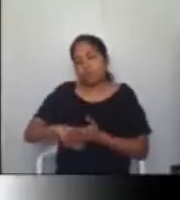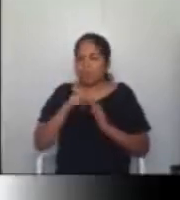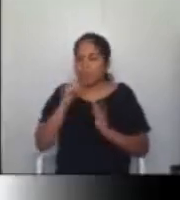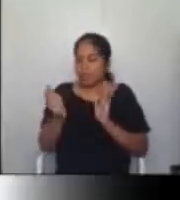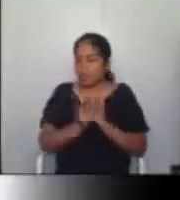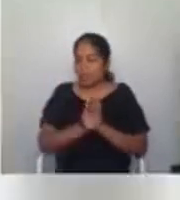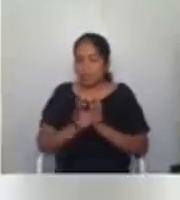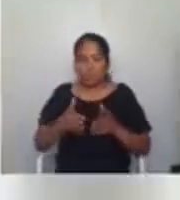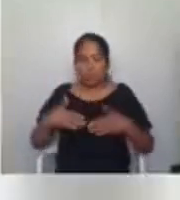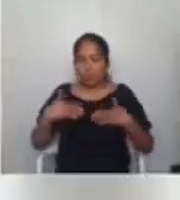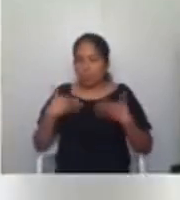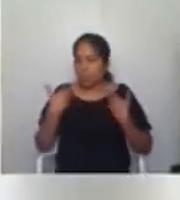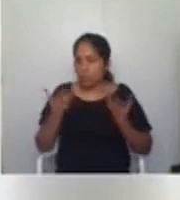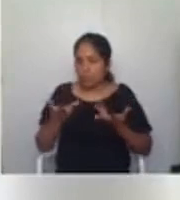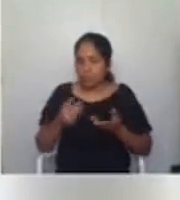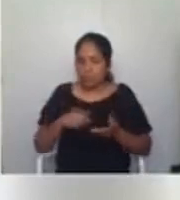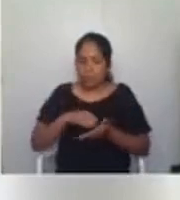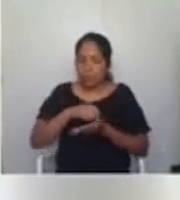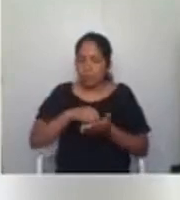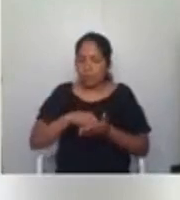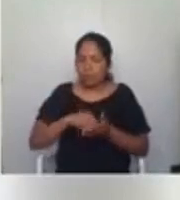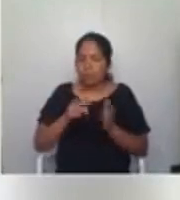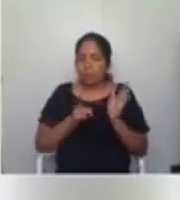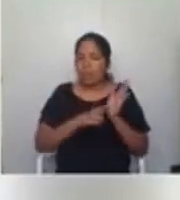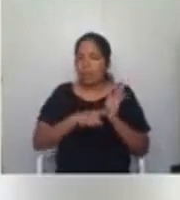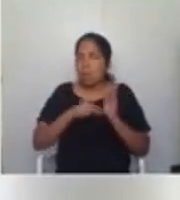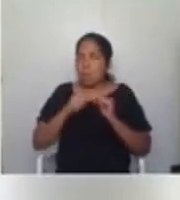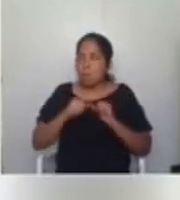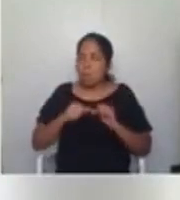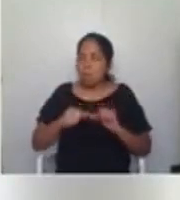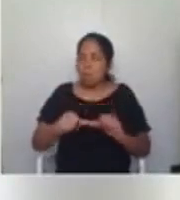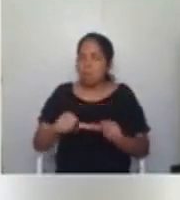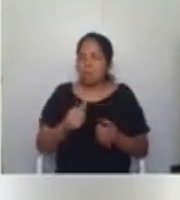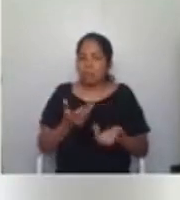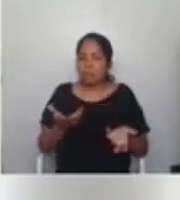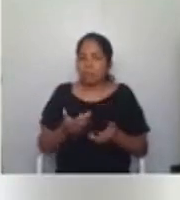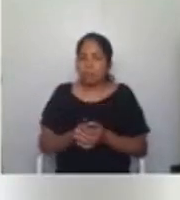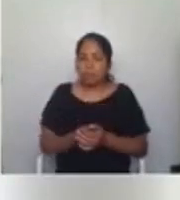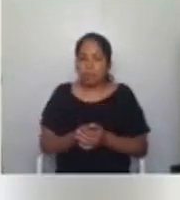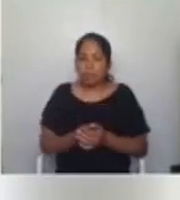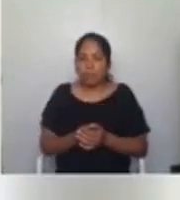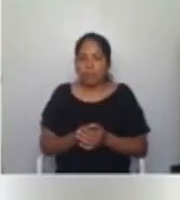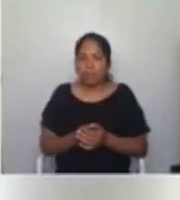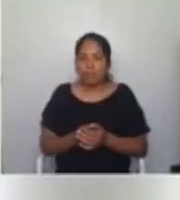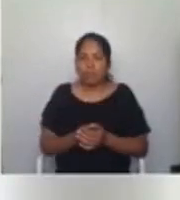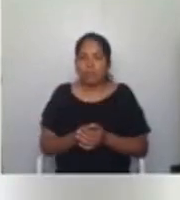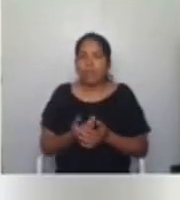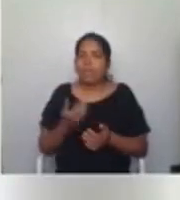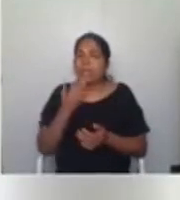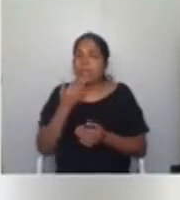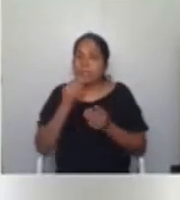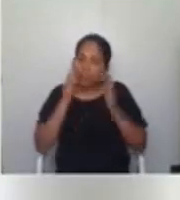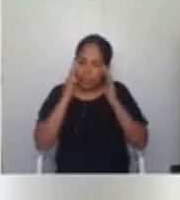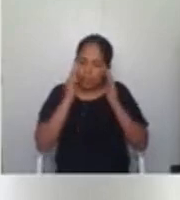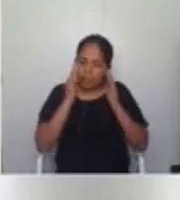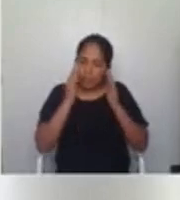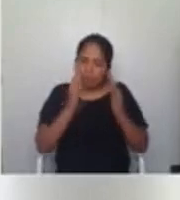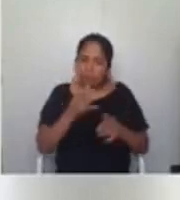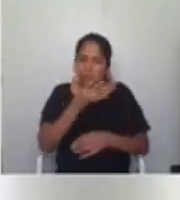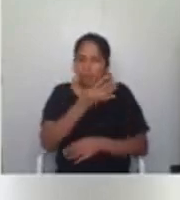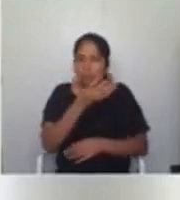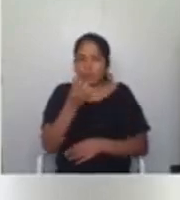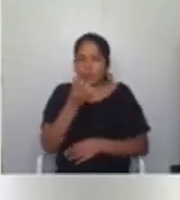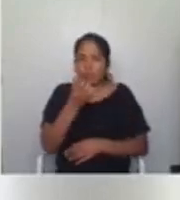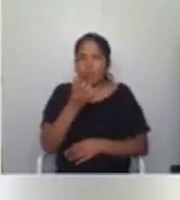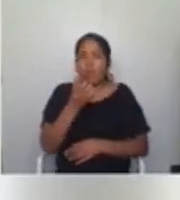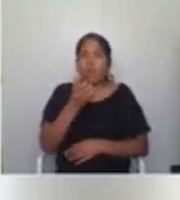hacerlo y lo hizo. Entonces, no nos pueden, o sea, el dilema moral es el siguiente. ¿A quién atendemos con estos 400 millones de